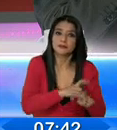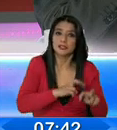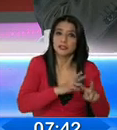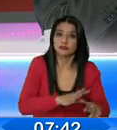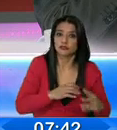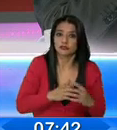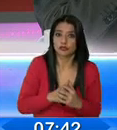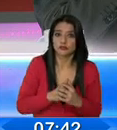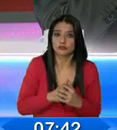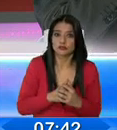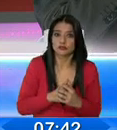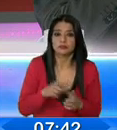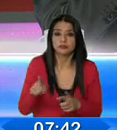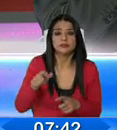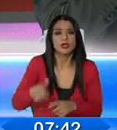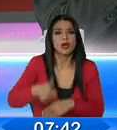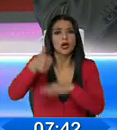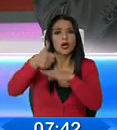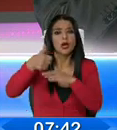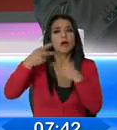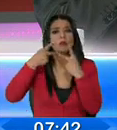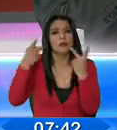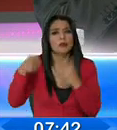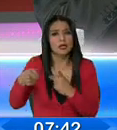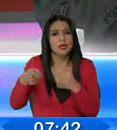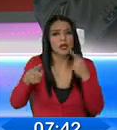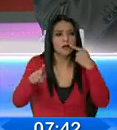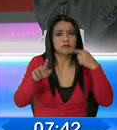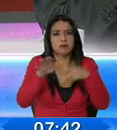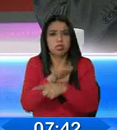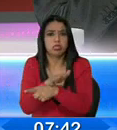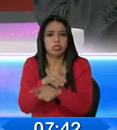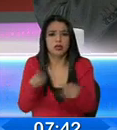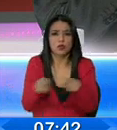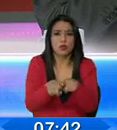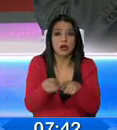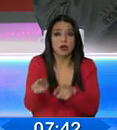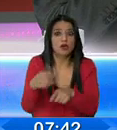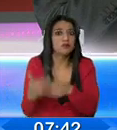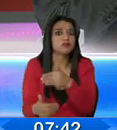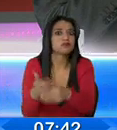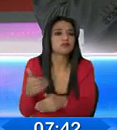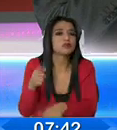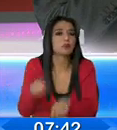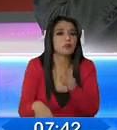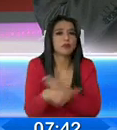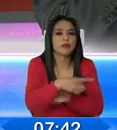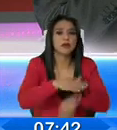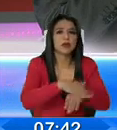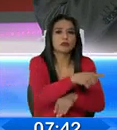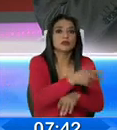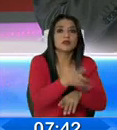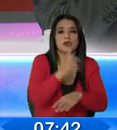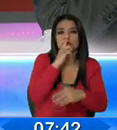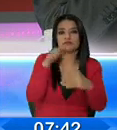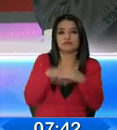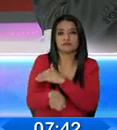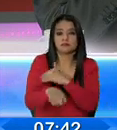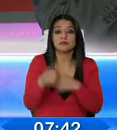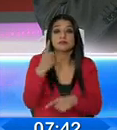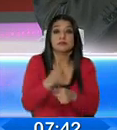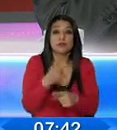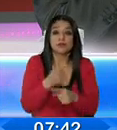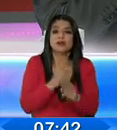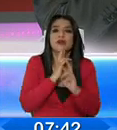que subrogan a las auditorías públicas y que incluso pueden afectar su desarrollo. El momento en el cual se anticipan, se adelantan